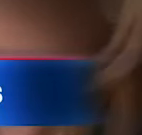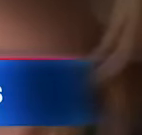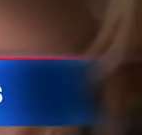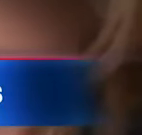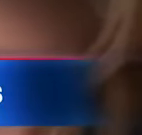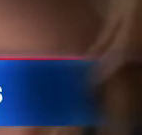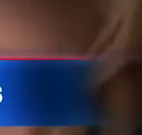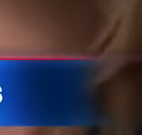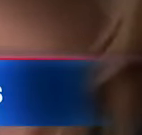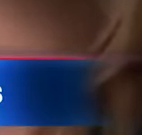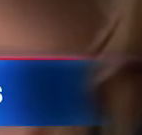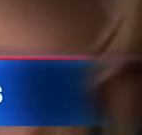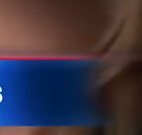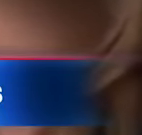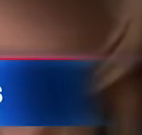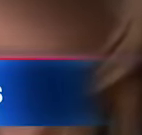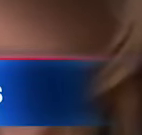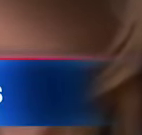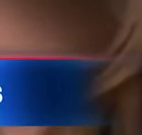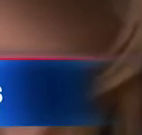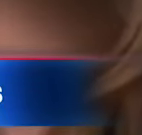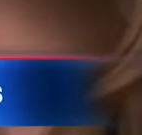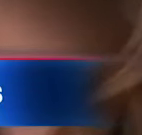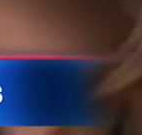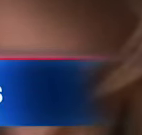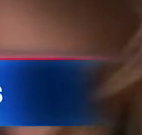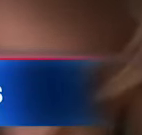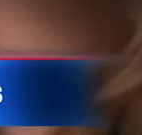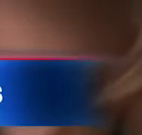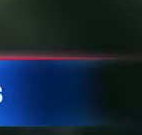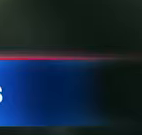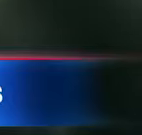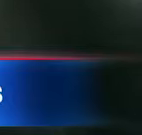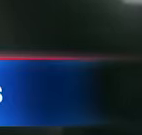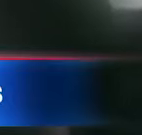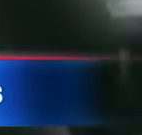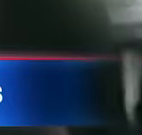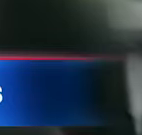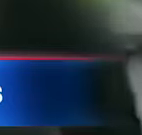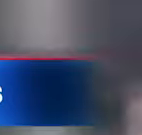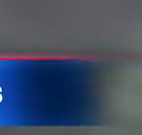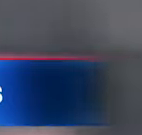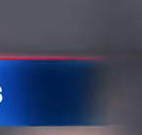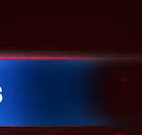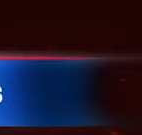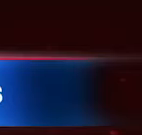la oportunidad de conocernos personalmente.